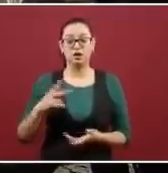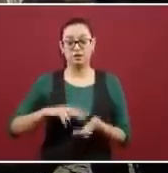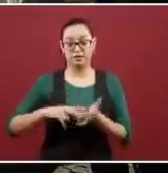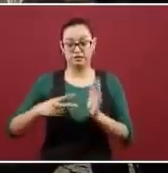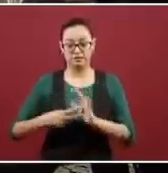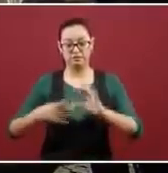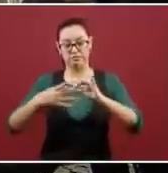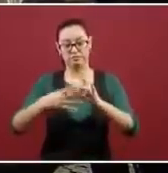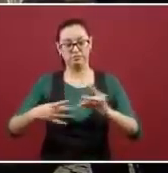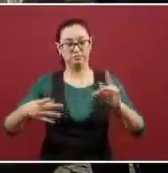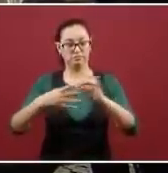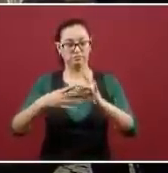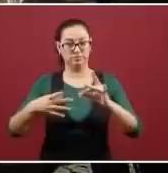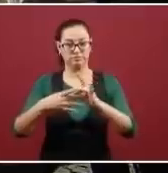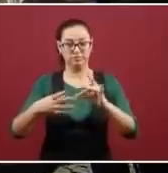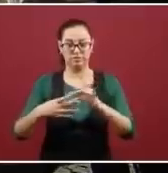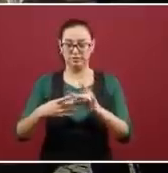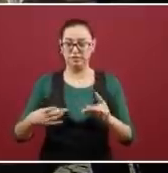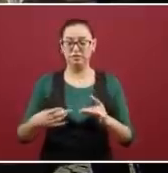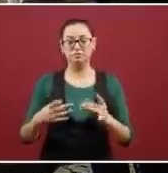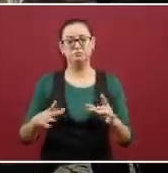feria y que luego